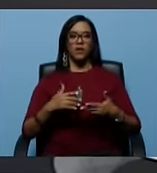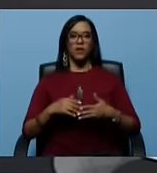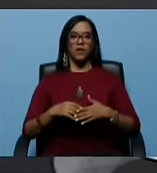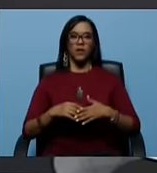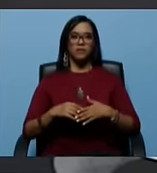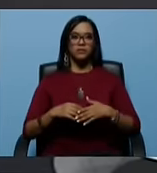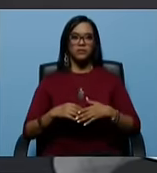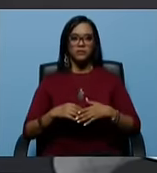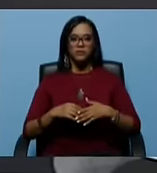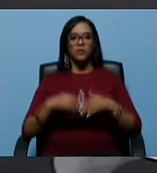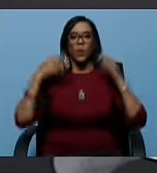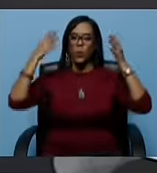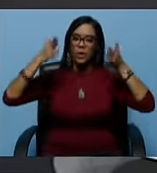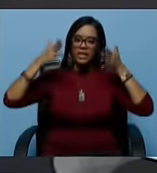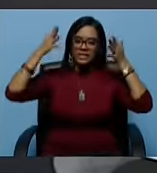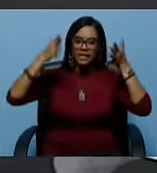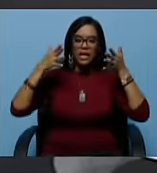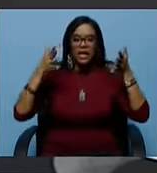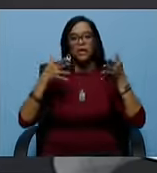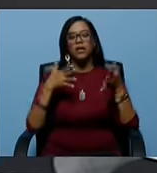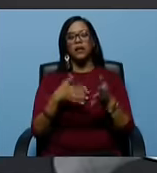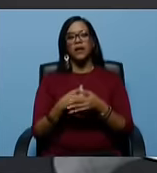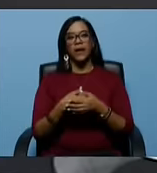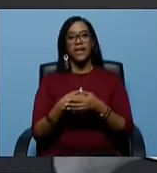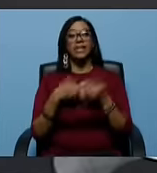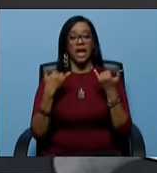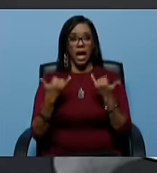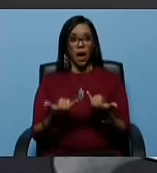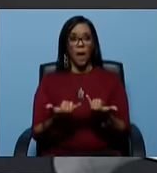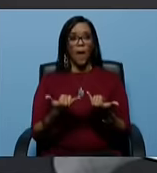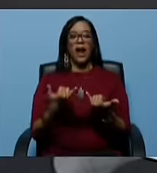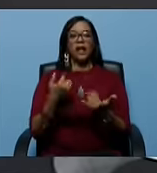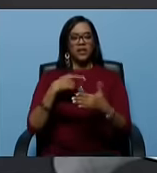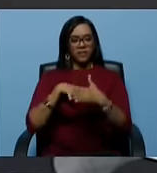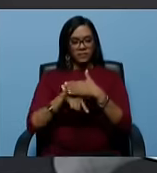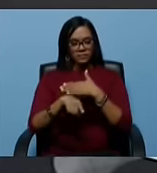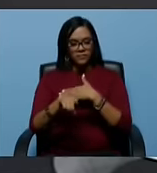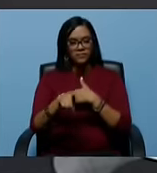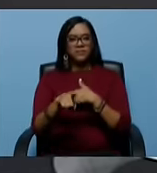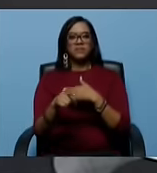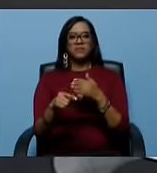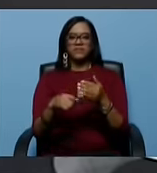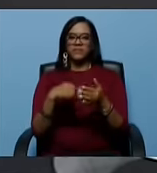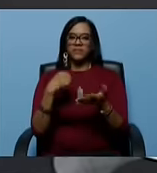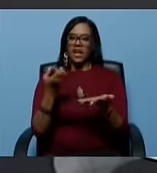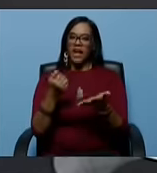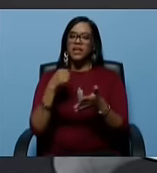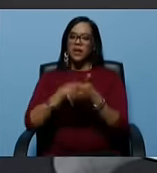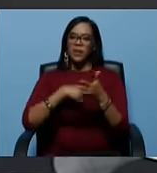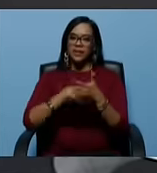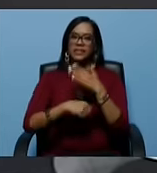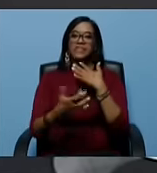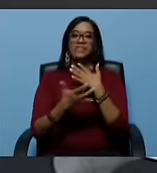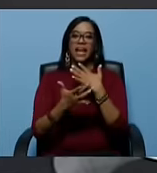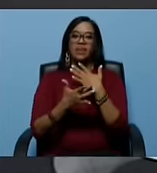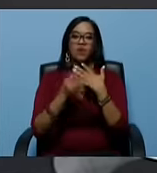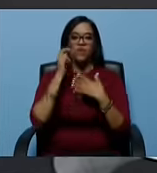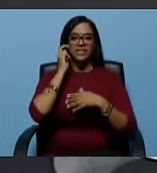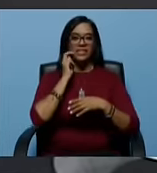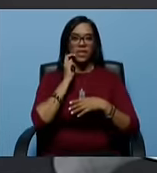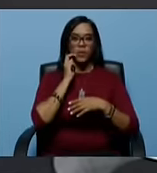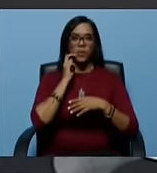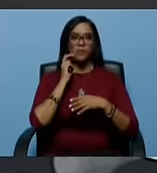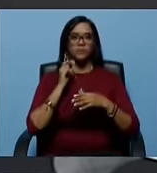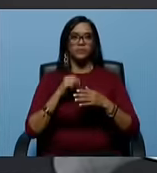observaciones, sugerencias, y ahora entramos nosotros al combate del tecnofascismo,